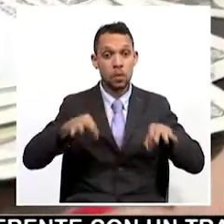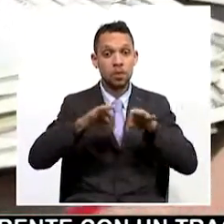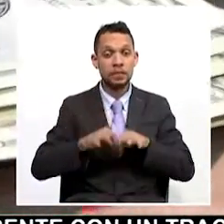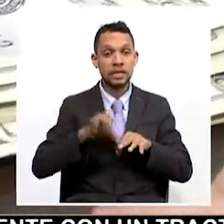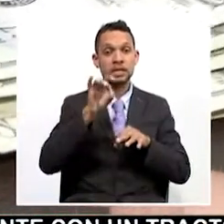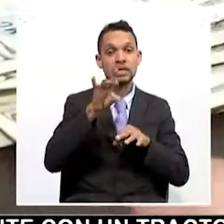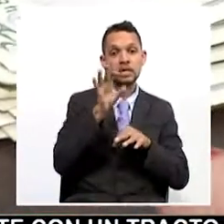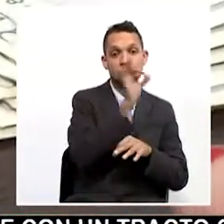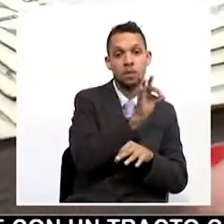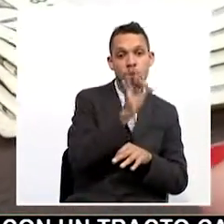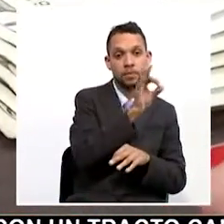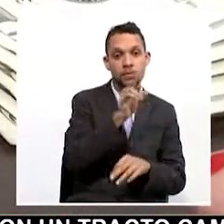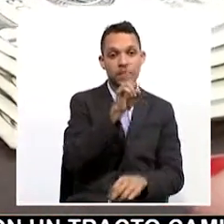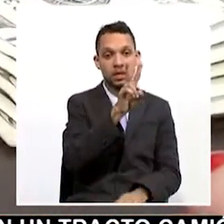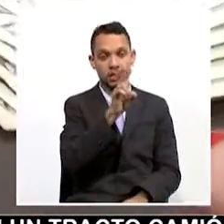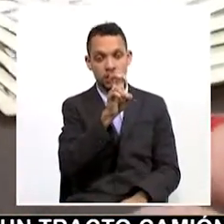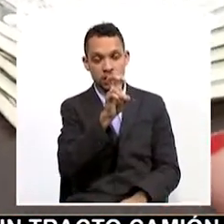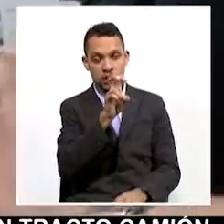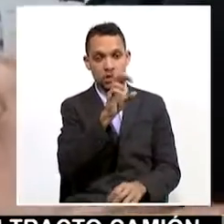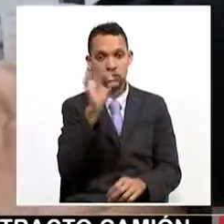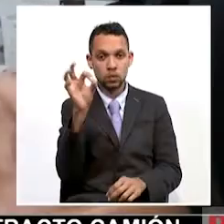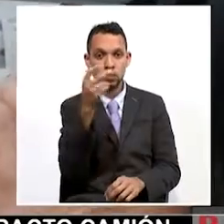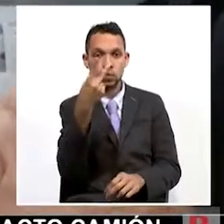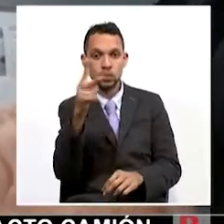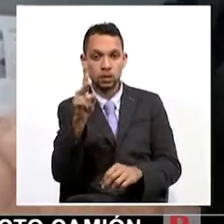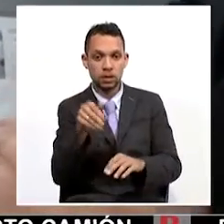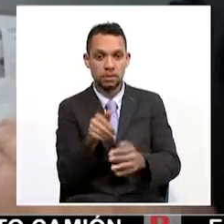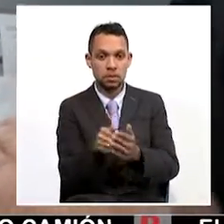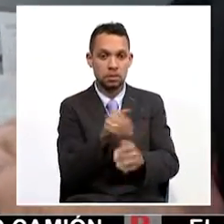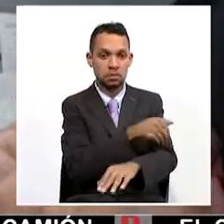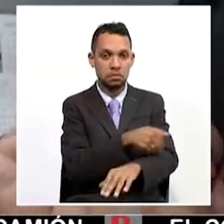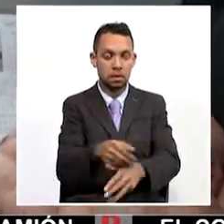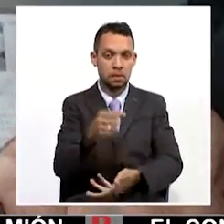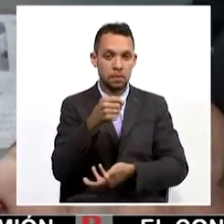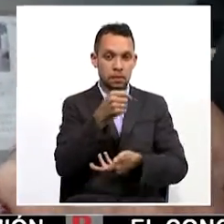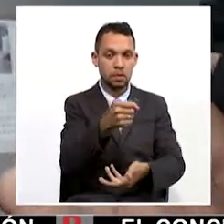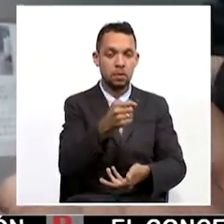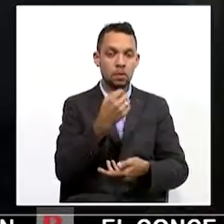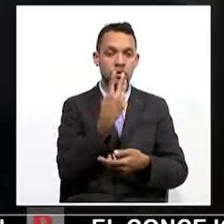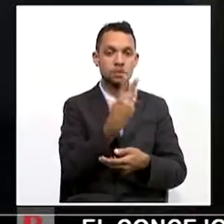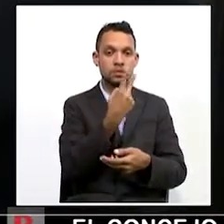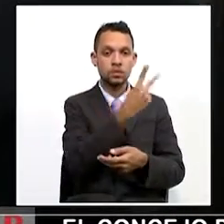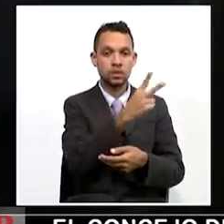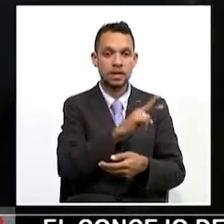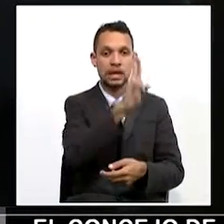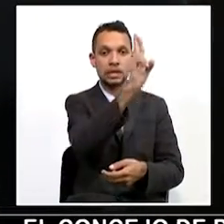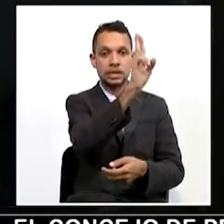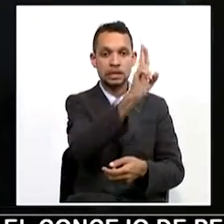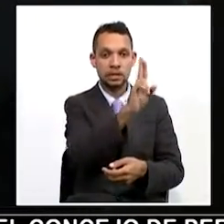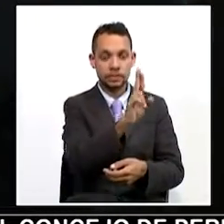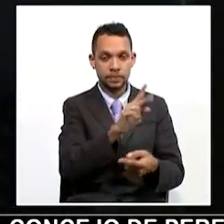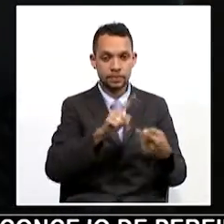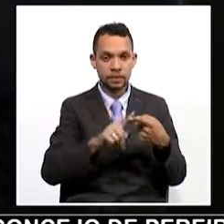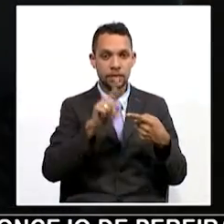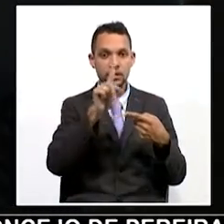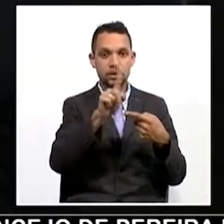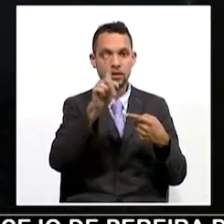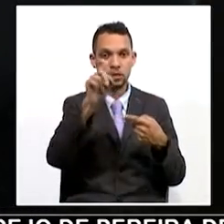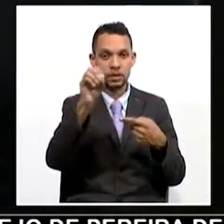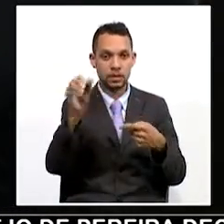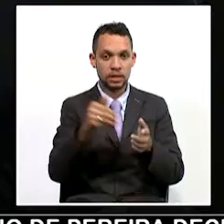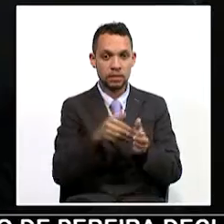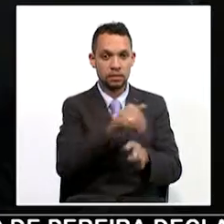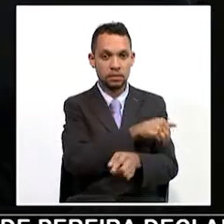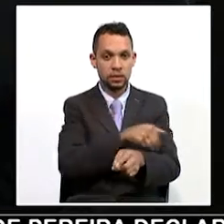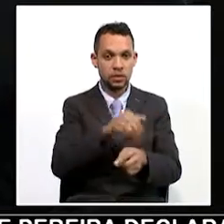15%, 712 millones de dólares, de los cuales 422 fueron con destino a Risaralda, 160 millones para el Quindío